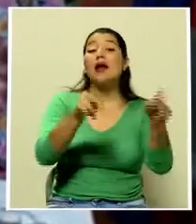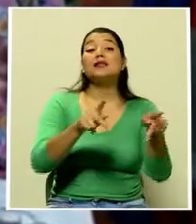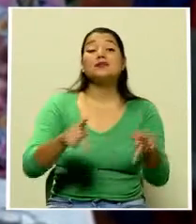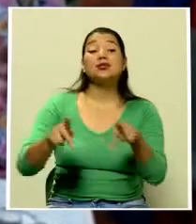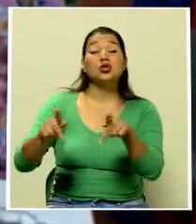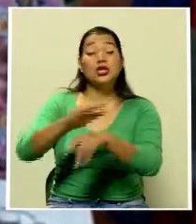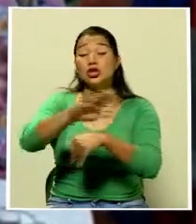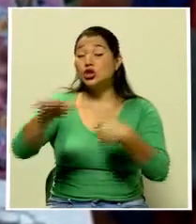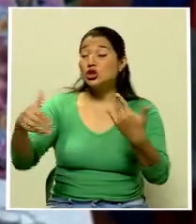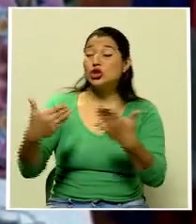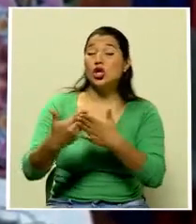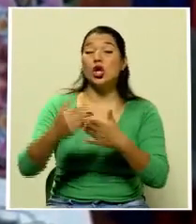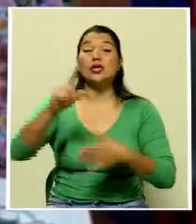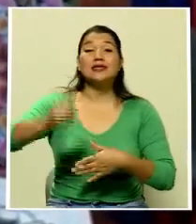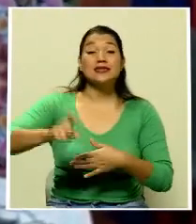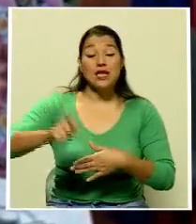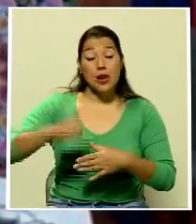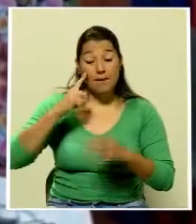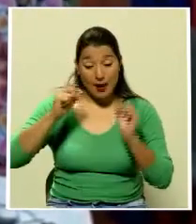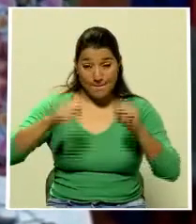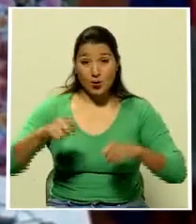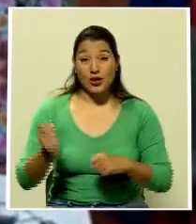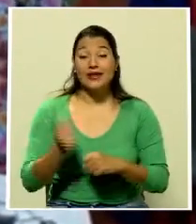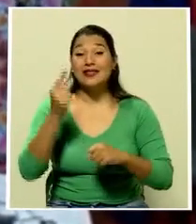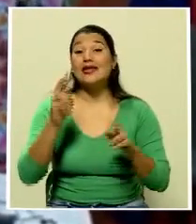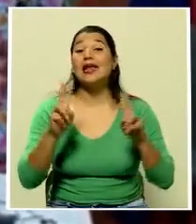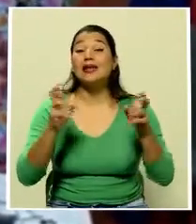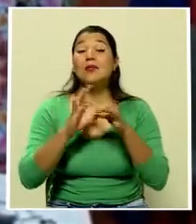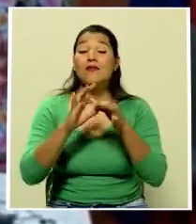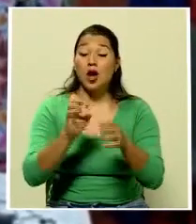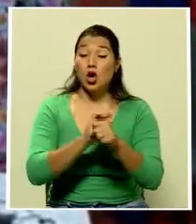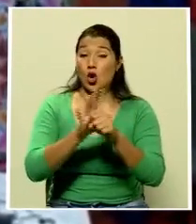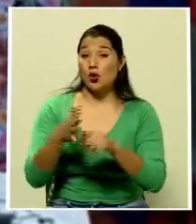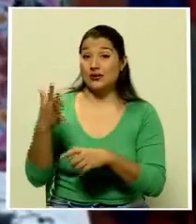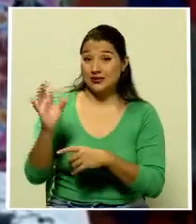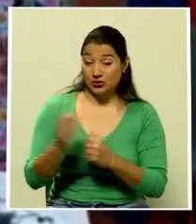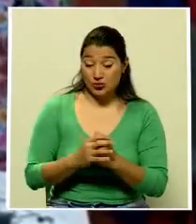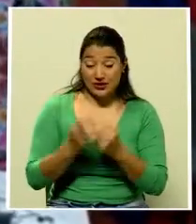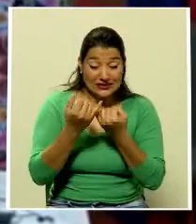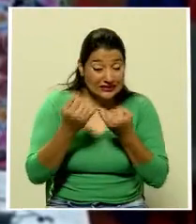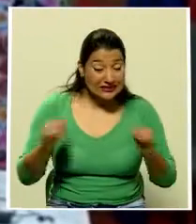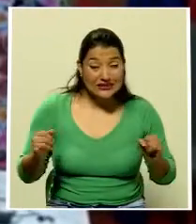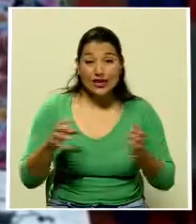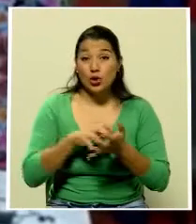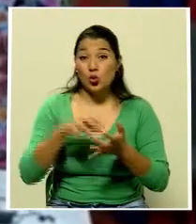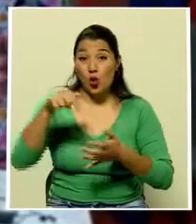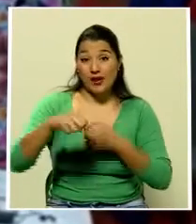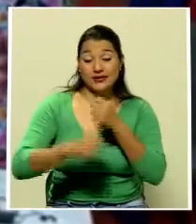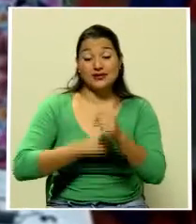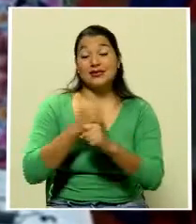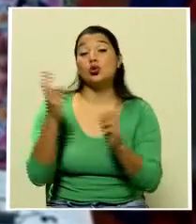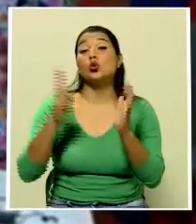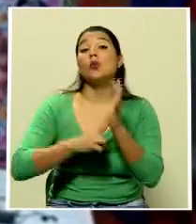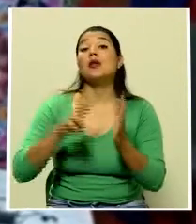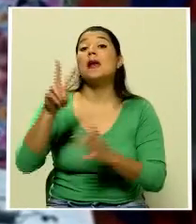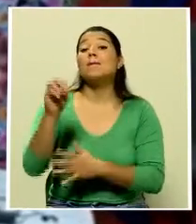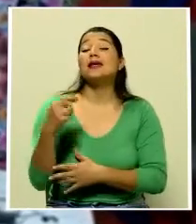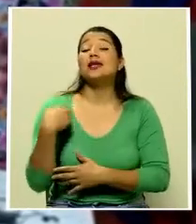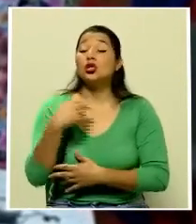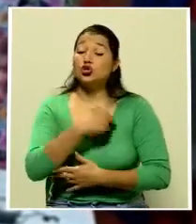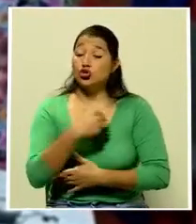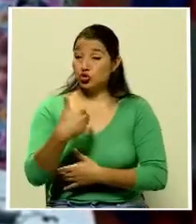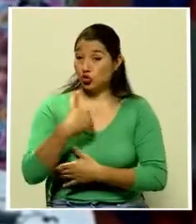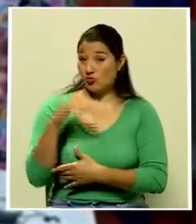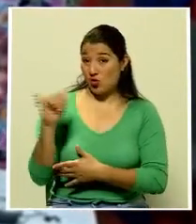requiere necesario para entender este tema del COVID-19. Sin lugar a dudas, en este 2020 hemos tenido como